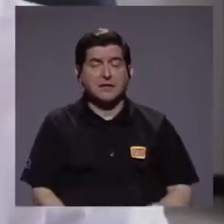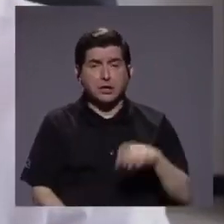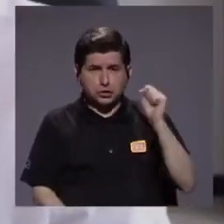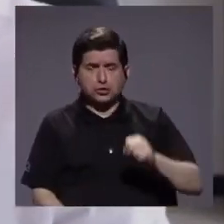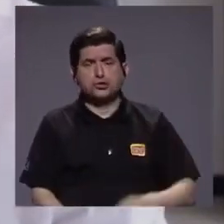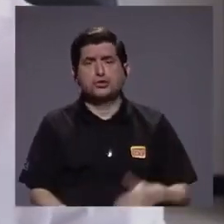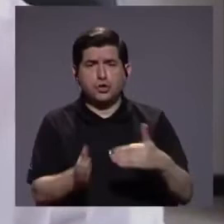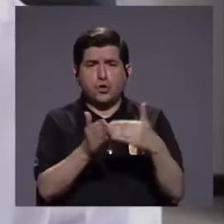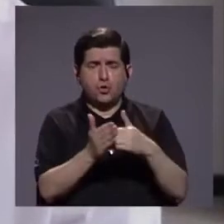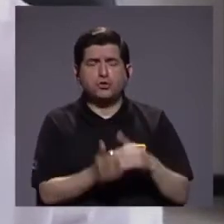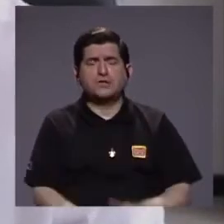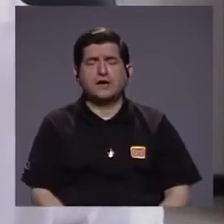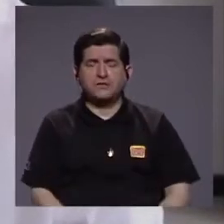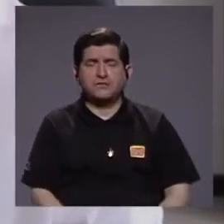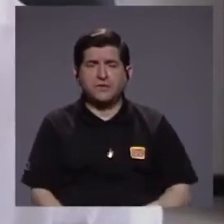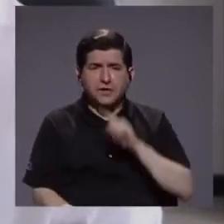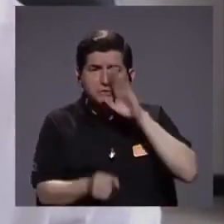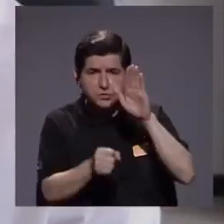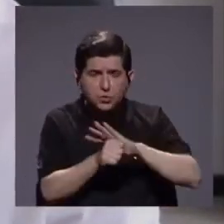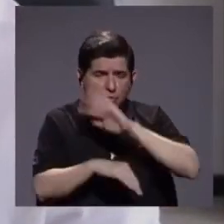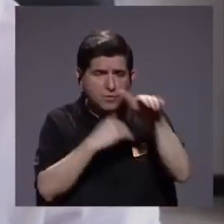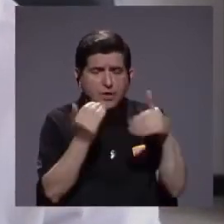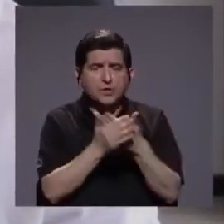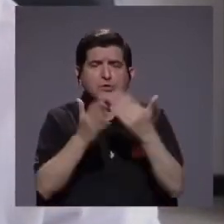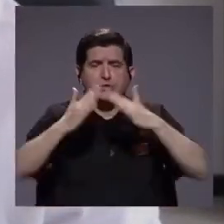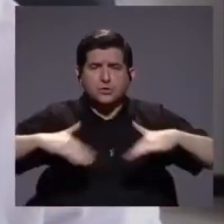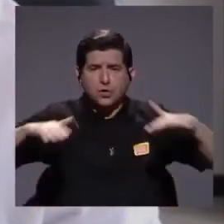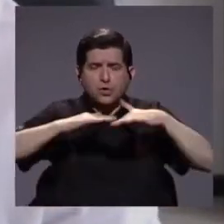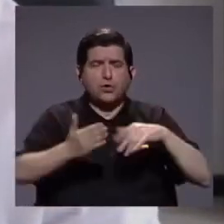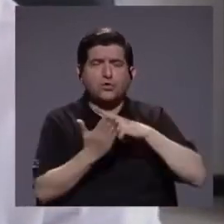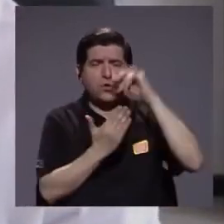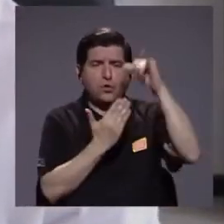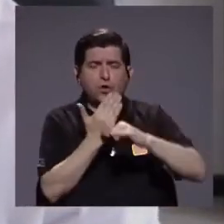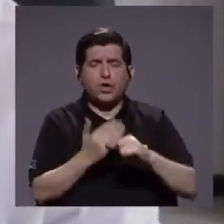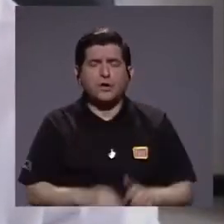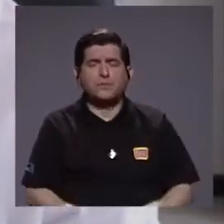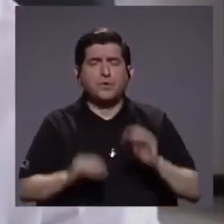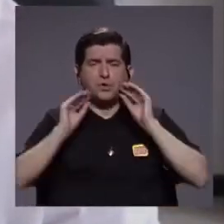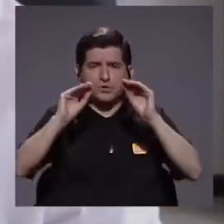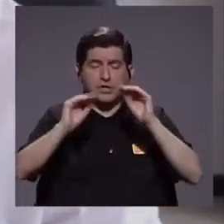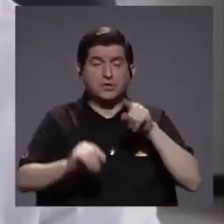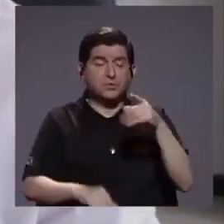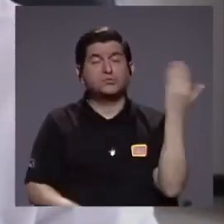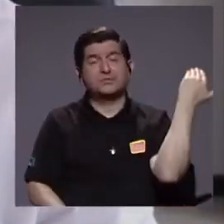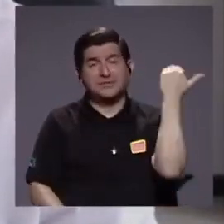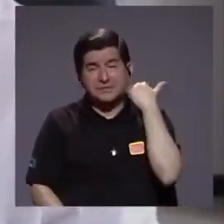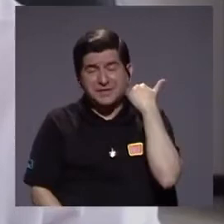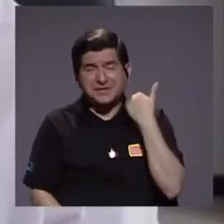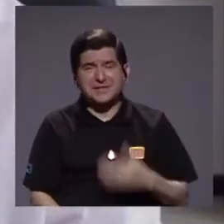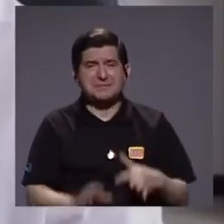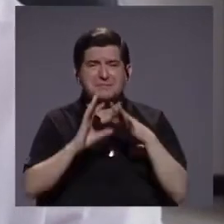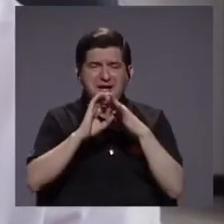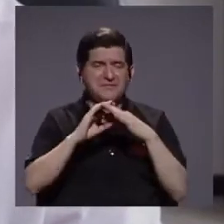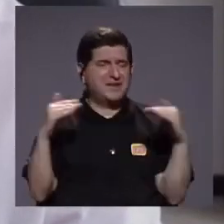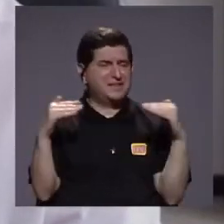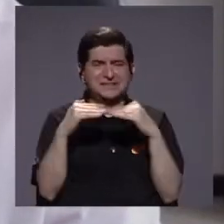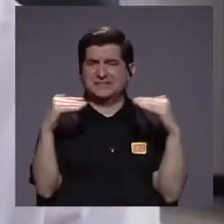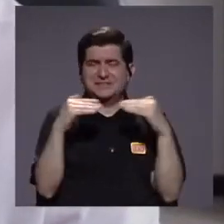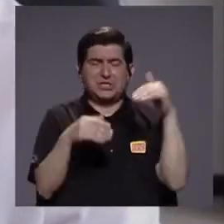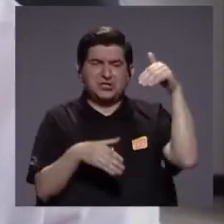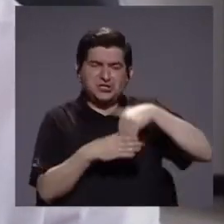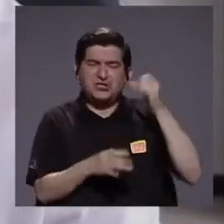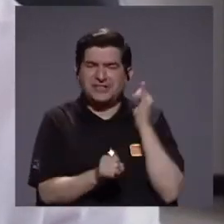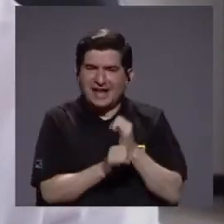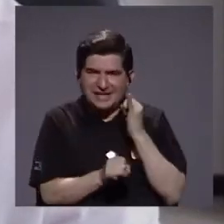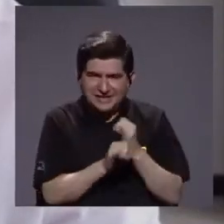de todos los espacios y de todos los proyectos académicos. Ustedes han sido realmente víctima de relaciones de inequidad en la